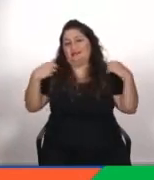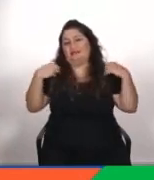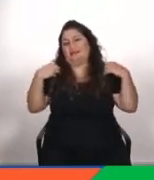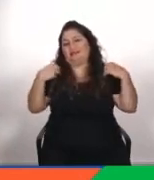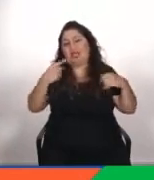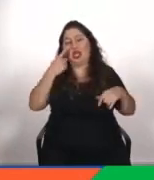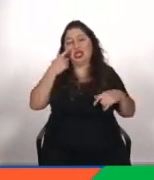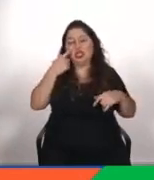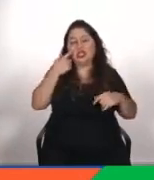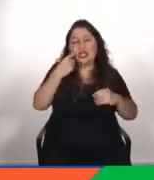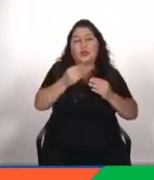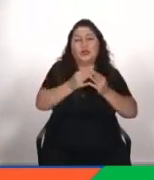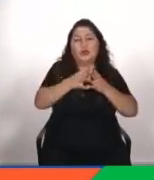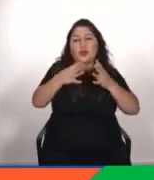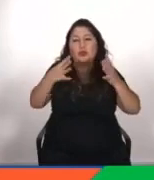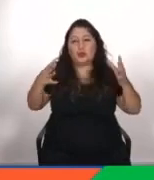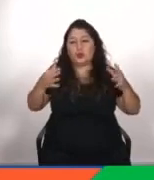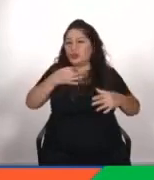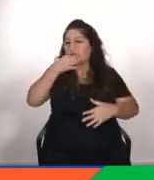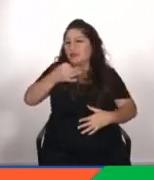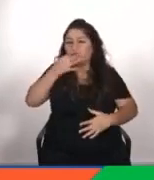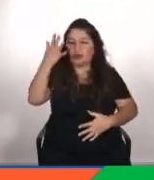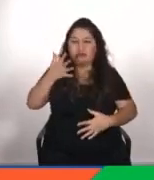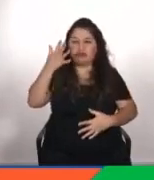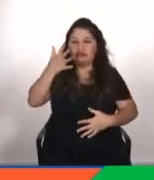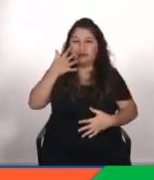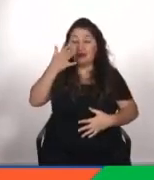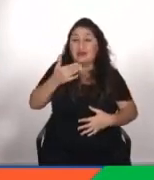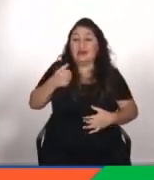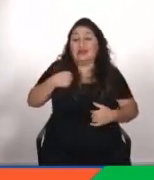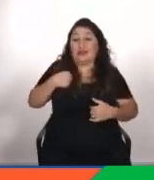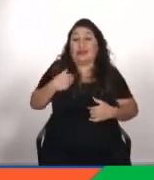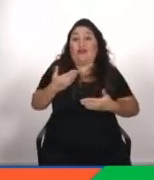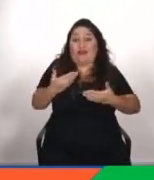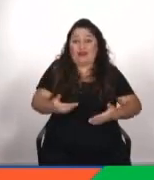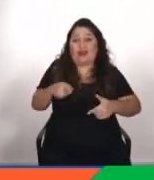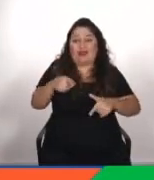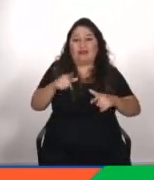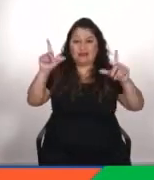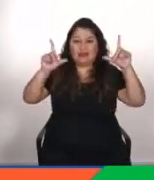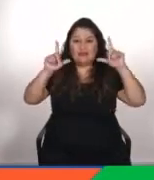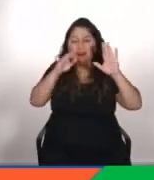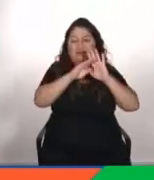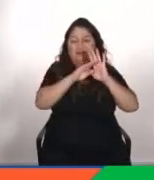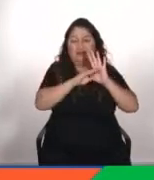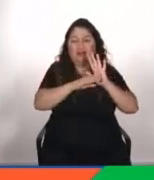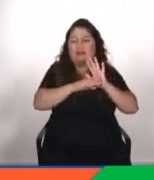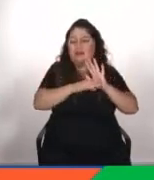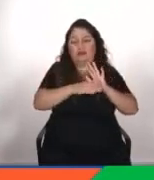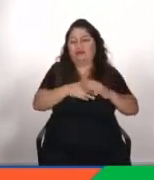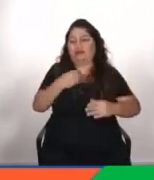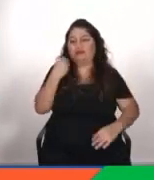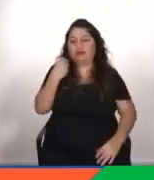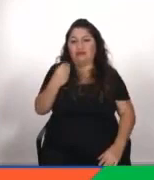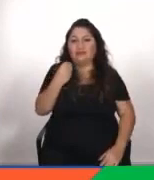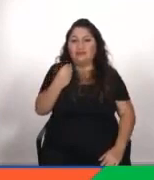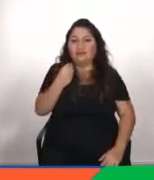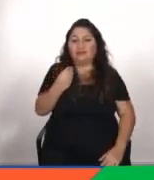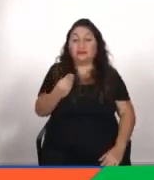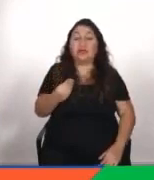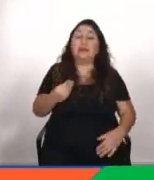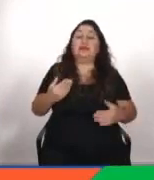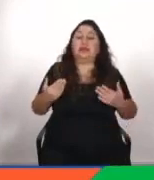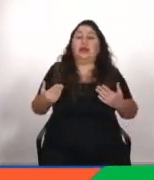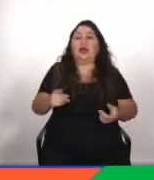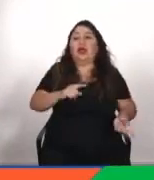tan buenos, una gente tan, tan profesional y estar en un programa que es una delicia, me encanta estar. Oye, y ya pasando un poco más a la